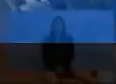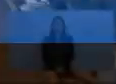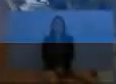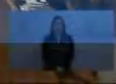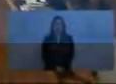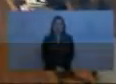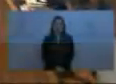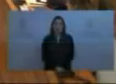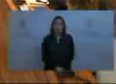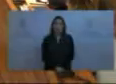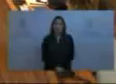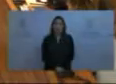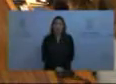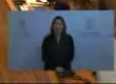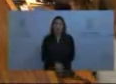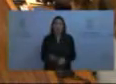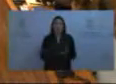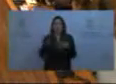Gracias, señor presidente.